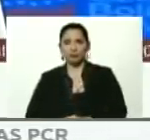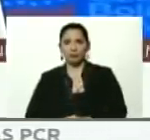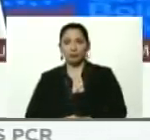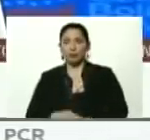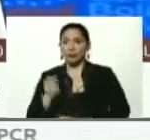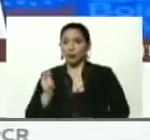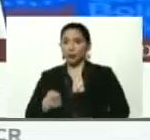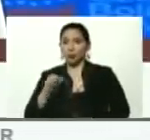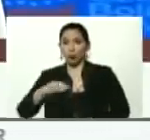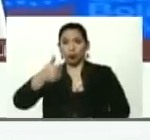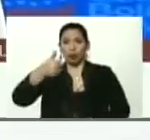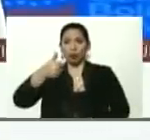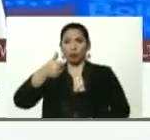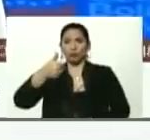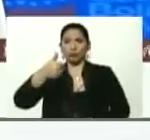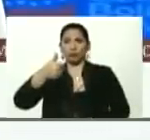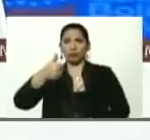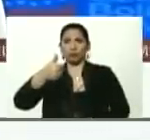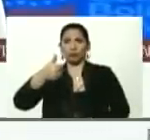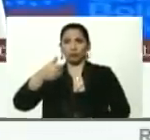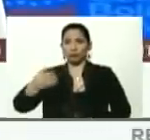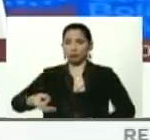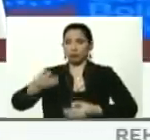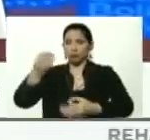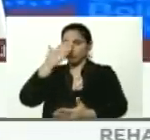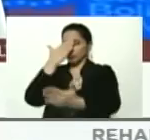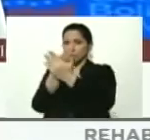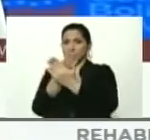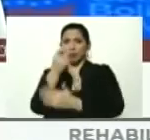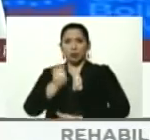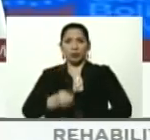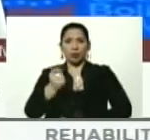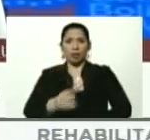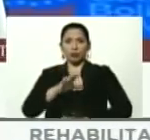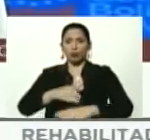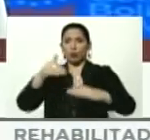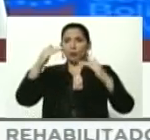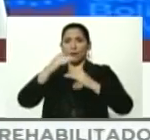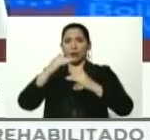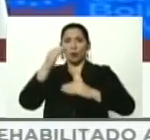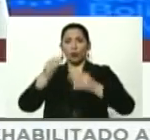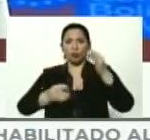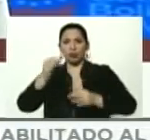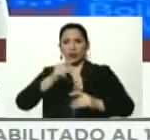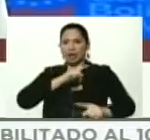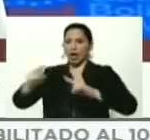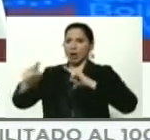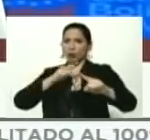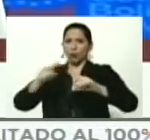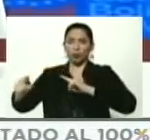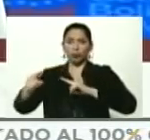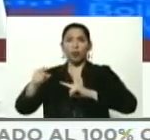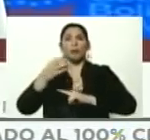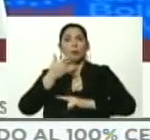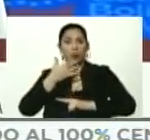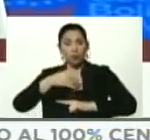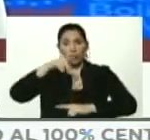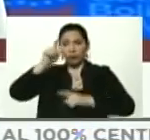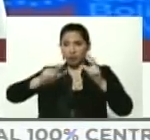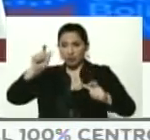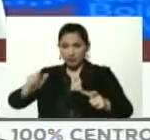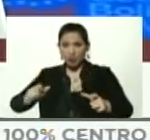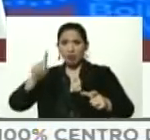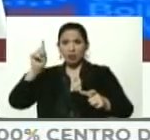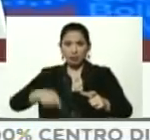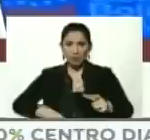Procurador presentará ante el Tribunal Supremo de Justicia una acción para que desde el punto de vista civil también le